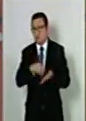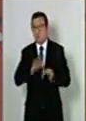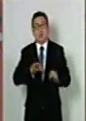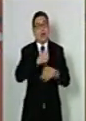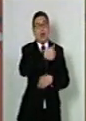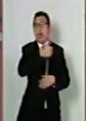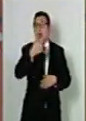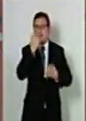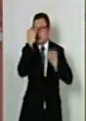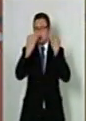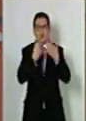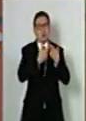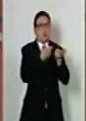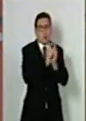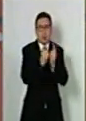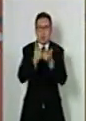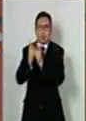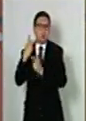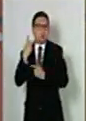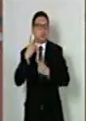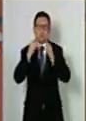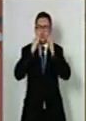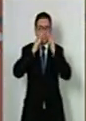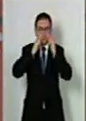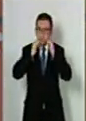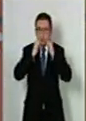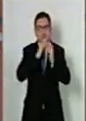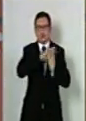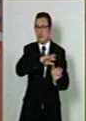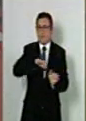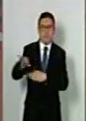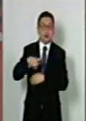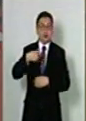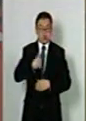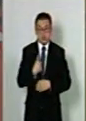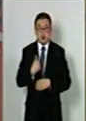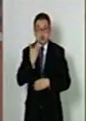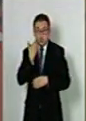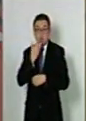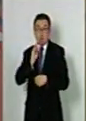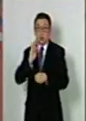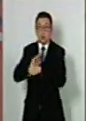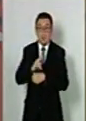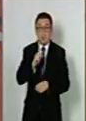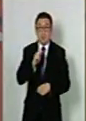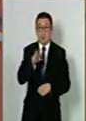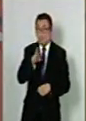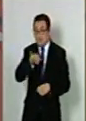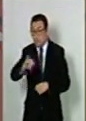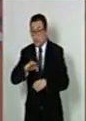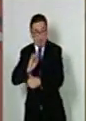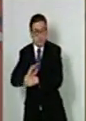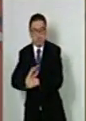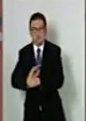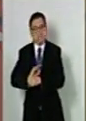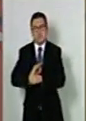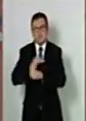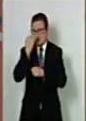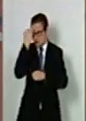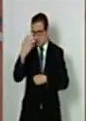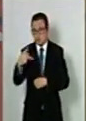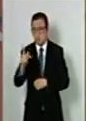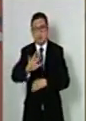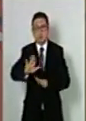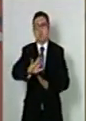ideología partidista, quiero decirles, no vengo a defender una iniciativa de priistas, vengo a